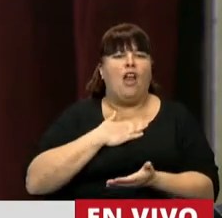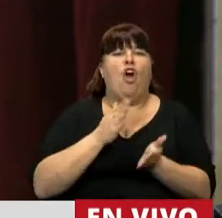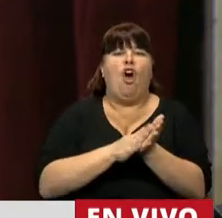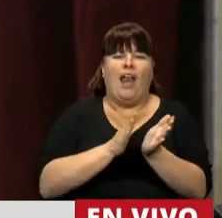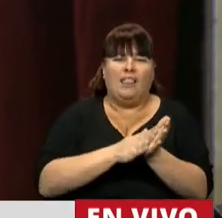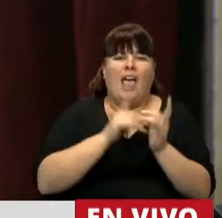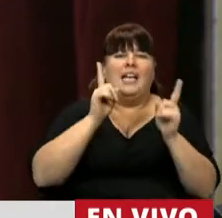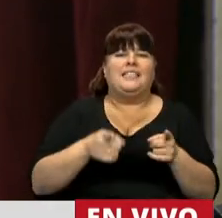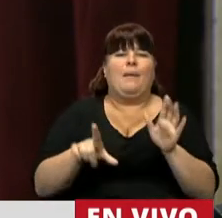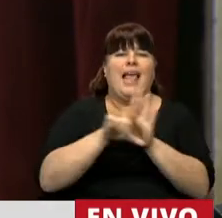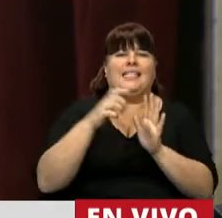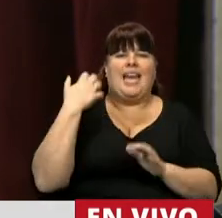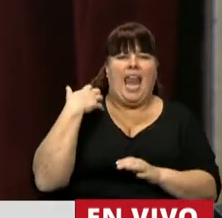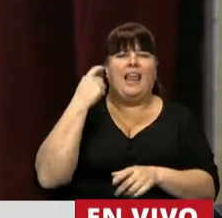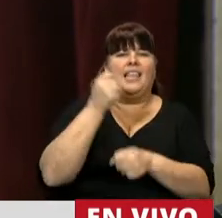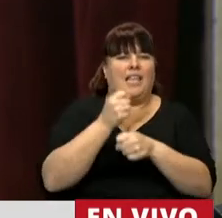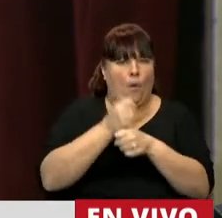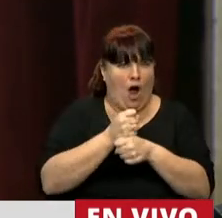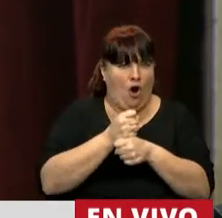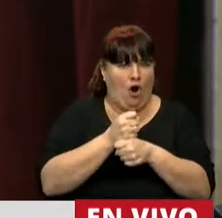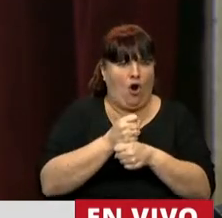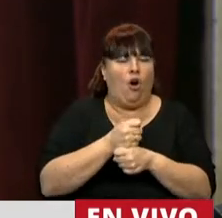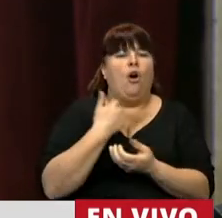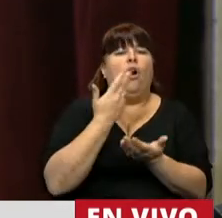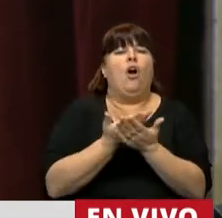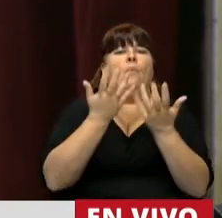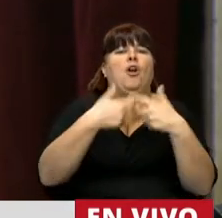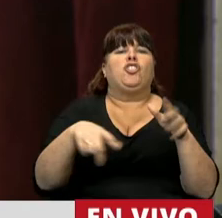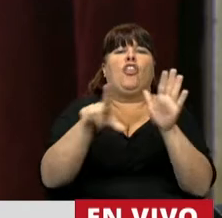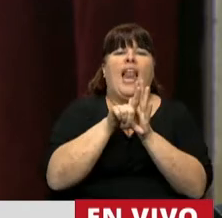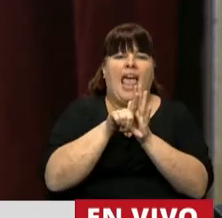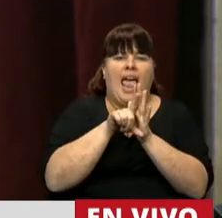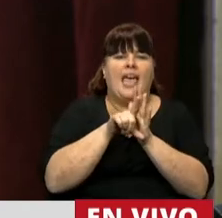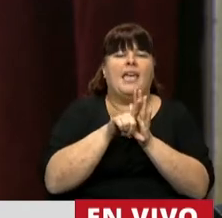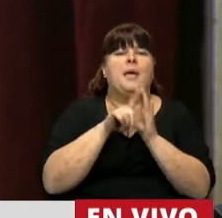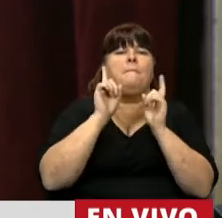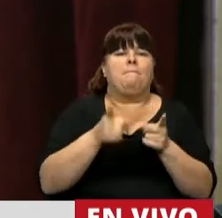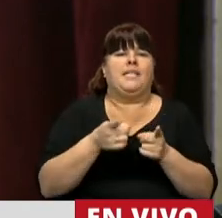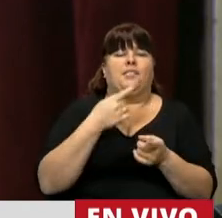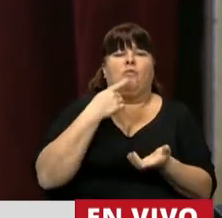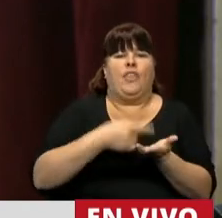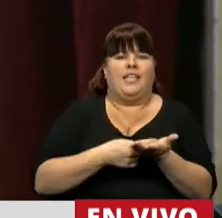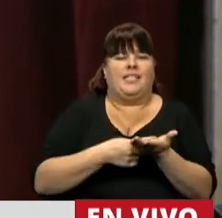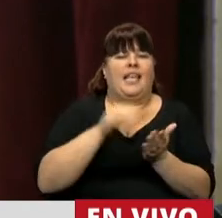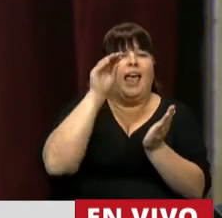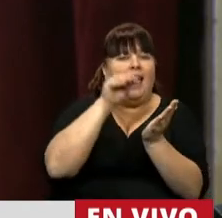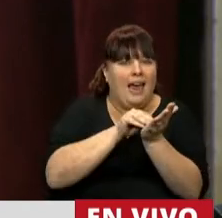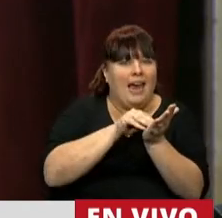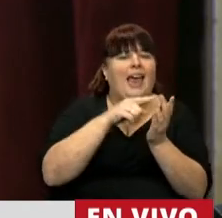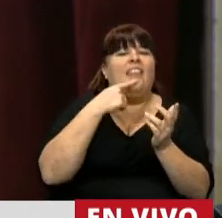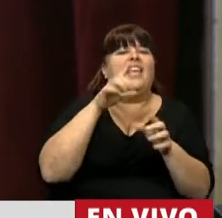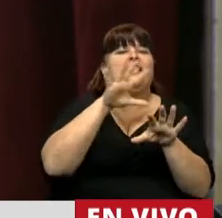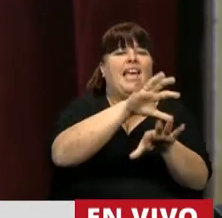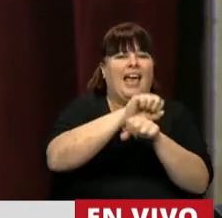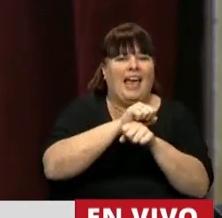Garantía y de Legislación General del Trabajo, recaído en el proyecto de ley por el cual se dispone la inscripción de la condición